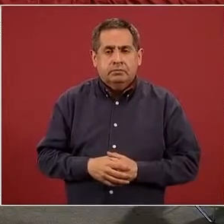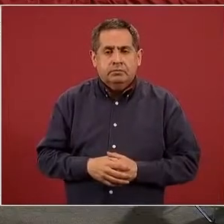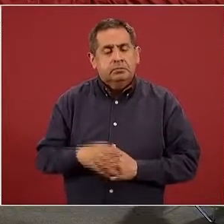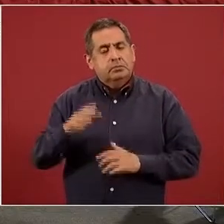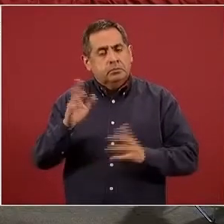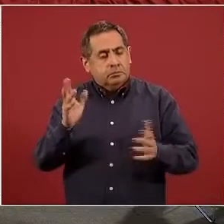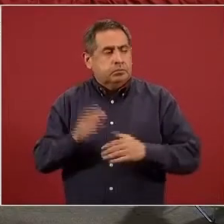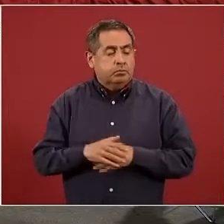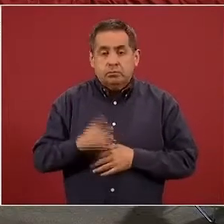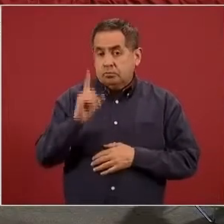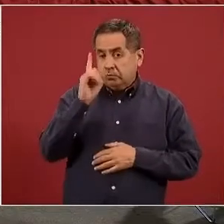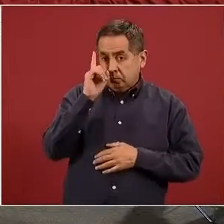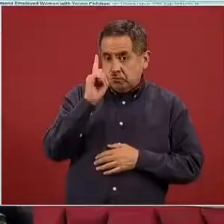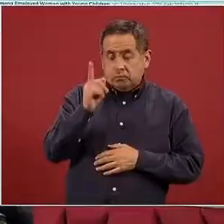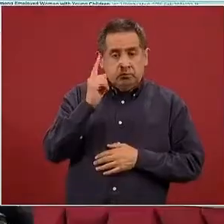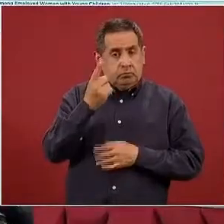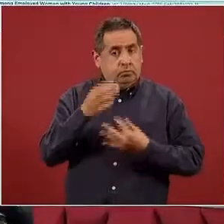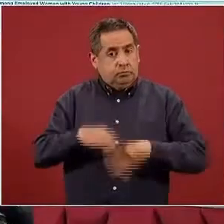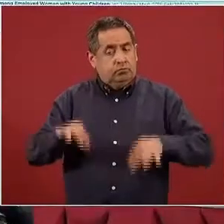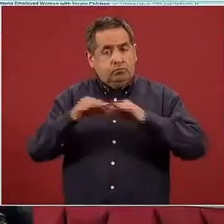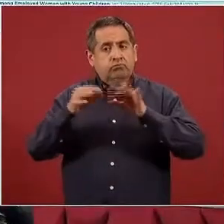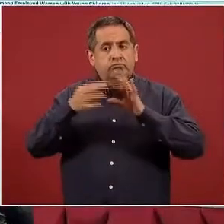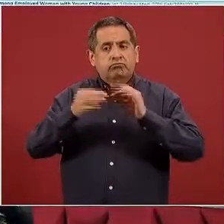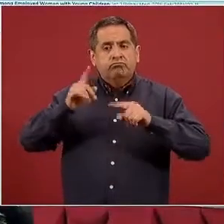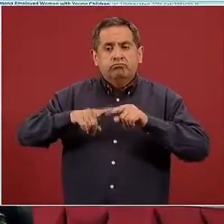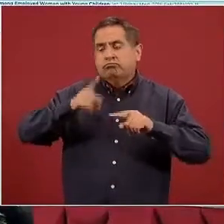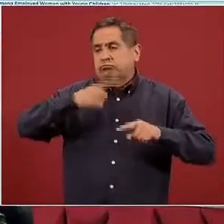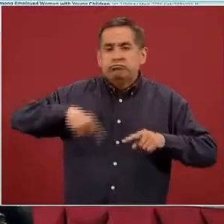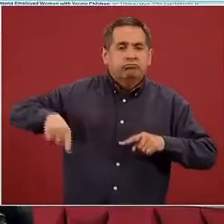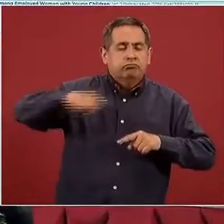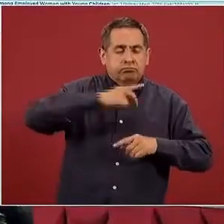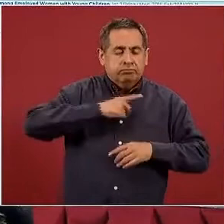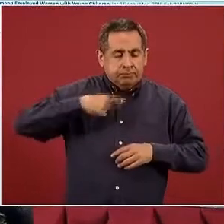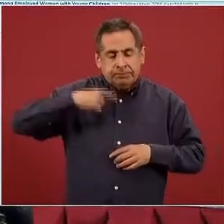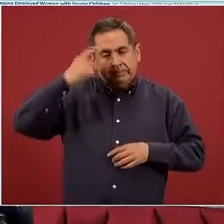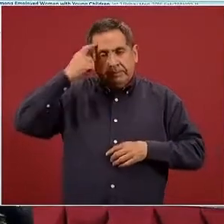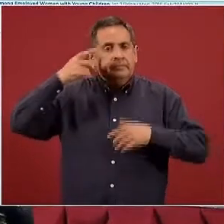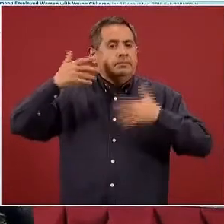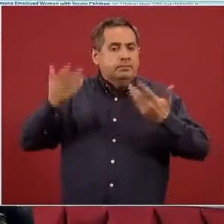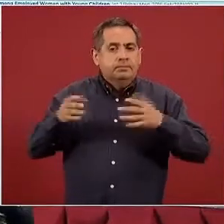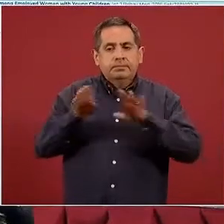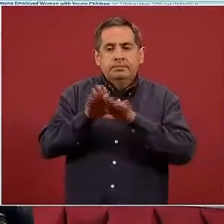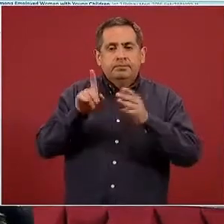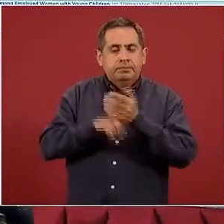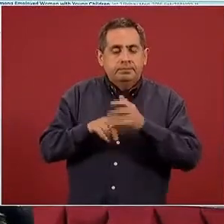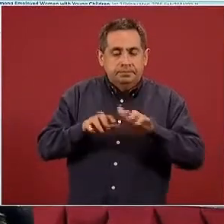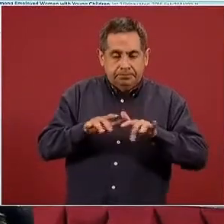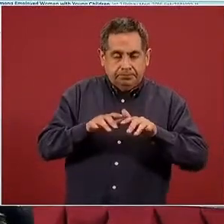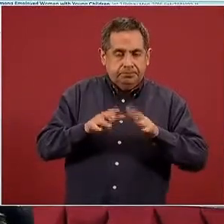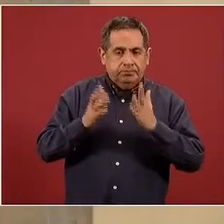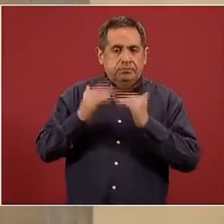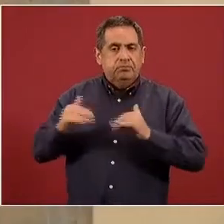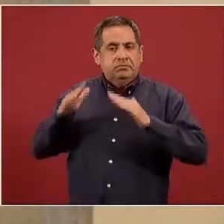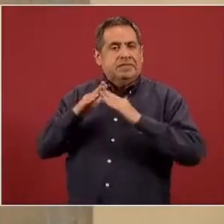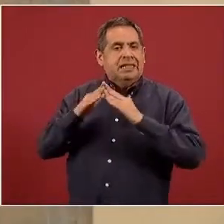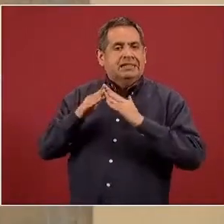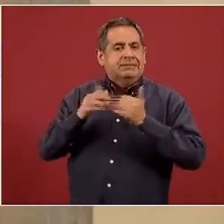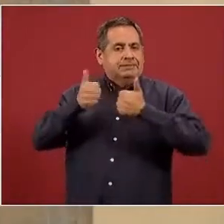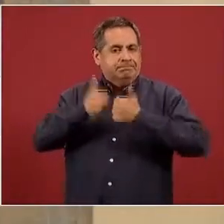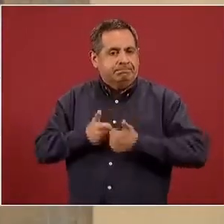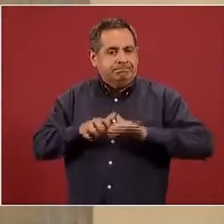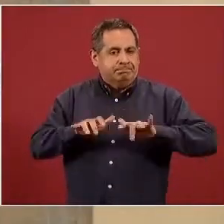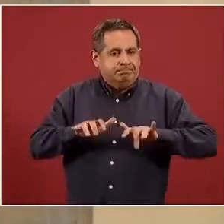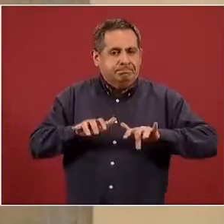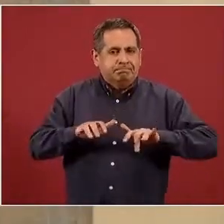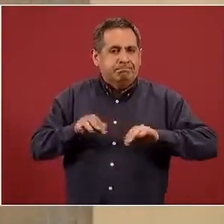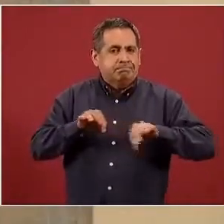Pero bueno, una de las cuestiones bien importantes que a todos también nos agarró en curva es el trabajo a distancia. ¿Y qué es lo que sucedió con el trabajo